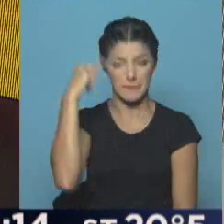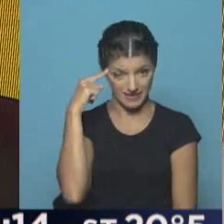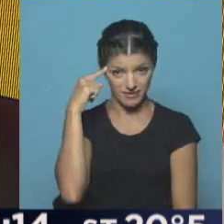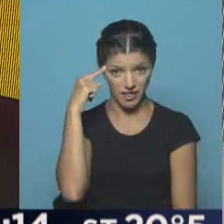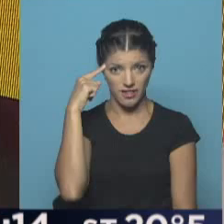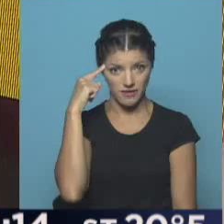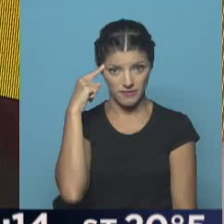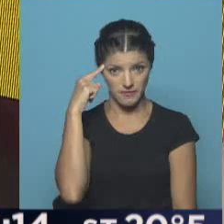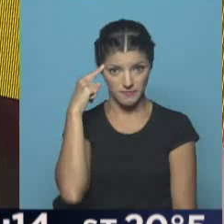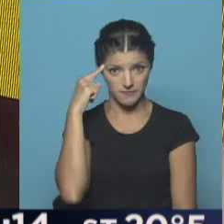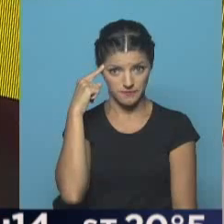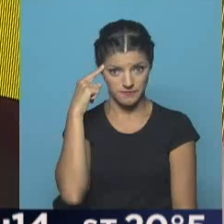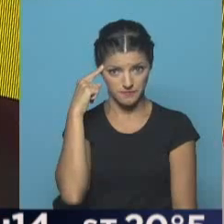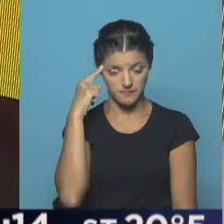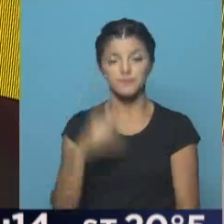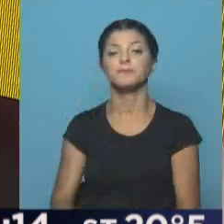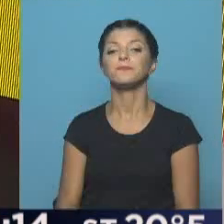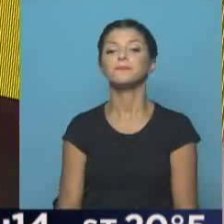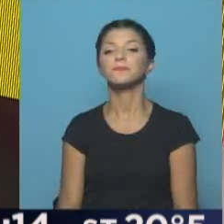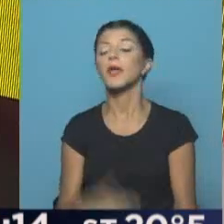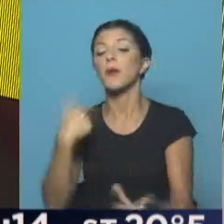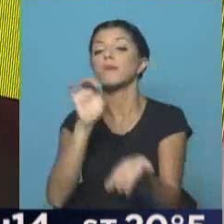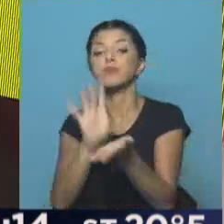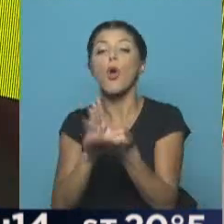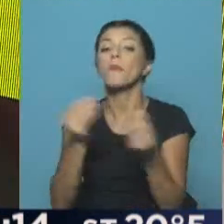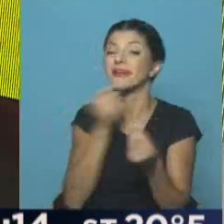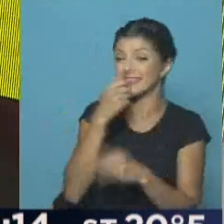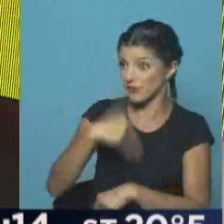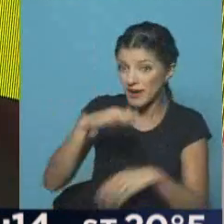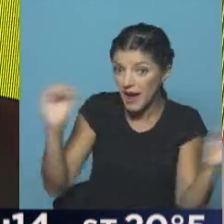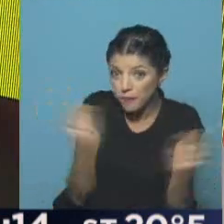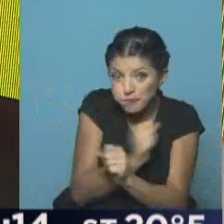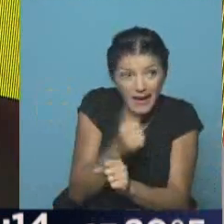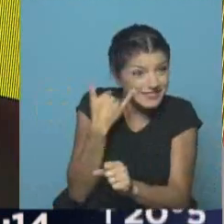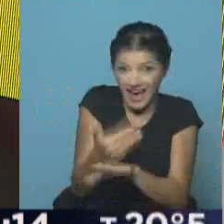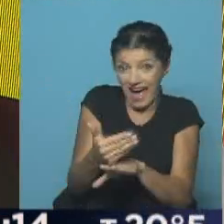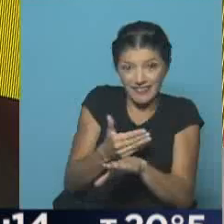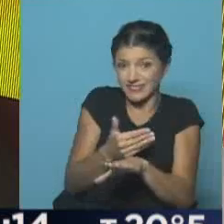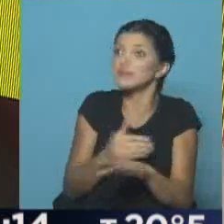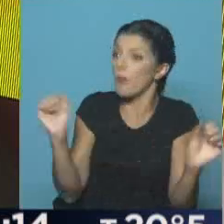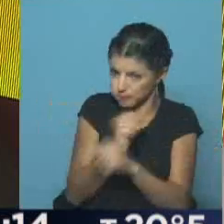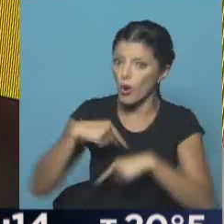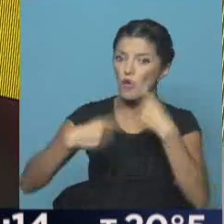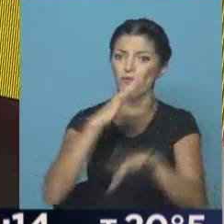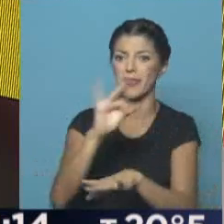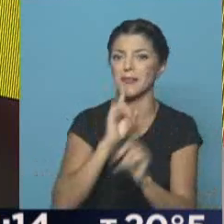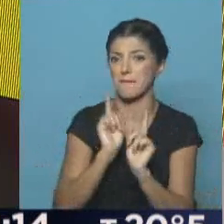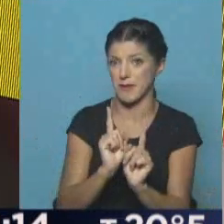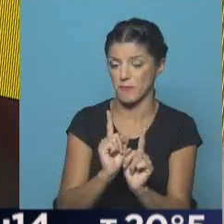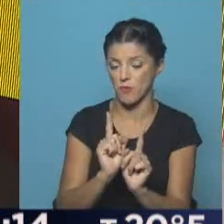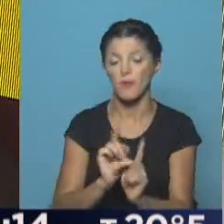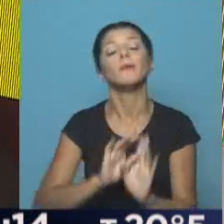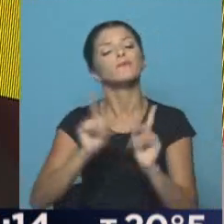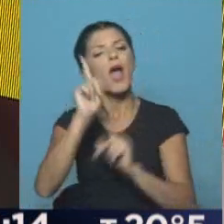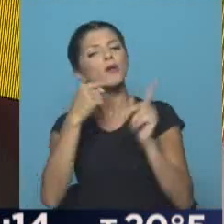de la selección? Por una sencilla razón, porque si fueran a confirmarlo, ya lo hubieran hecho. Cuentan algunos que Bauza mañana va a